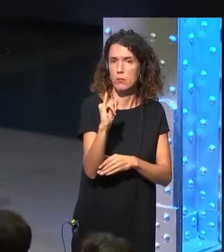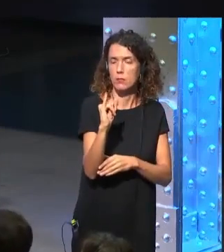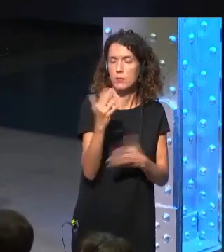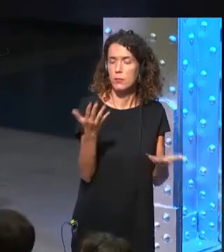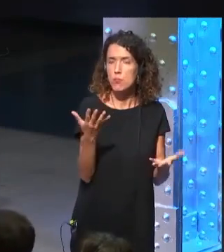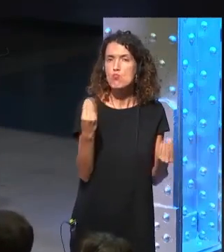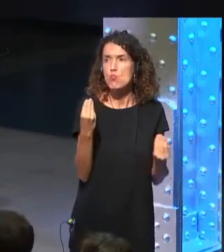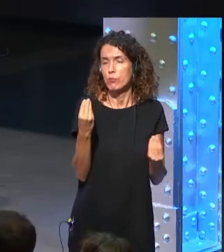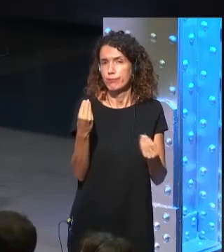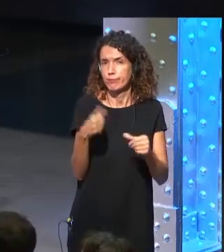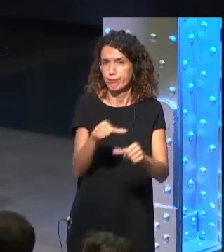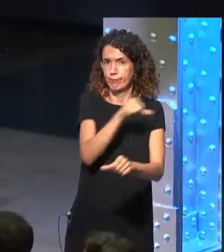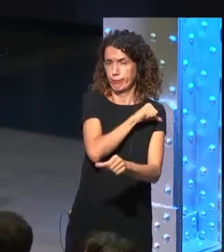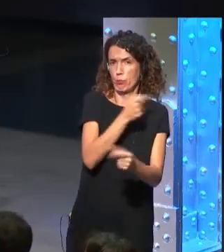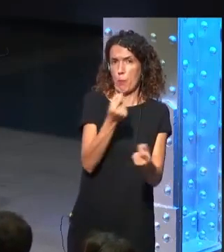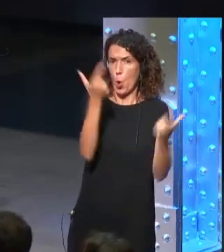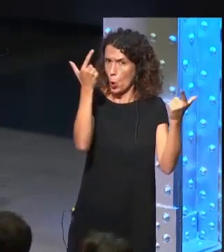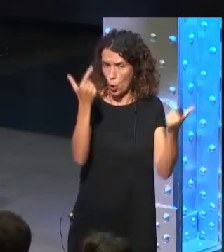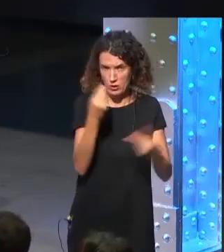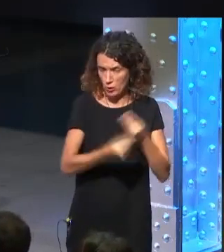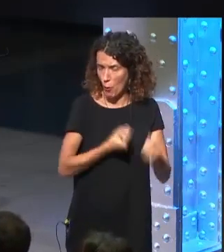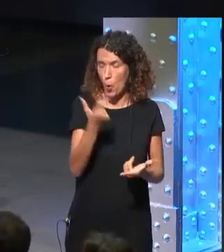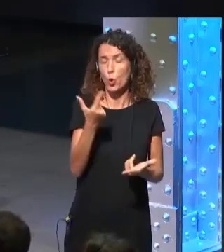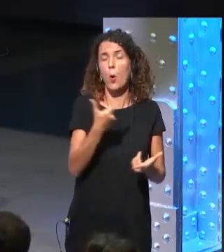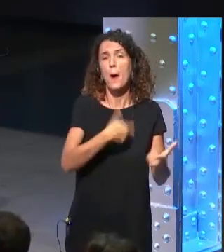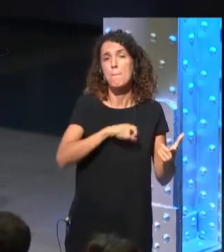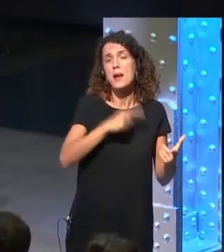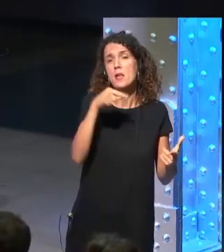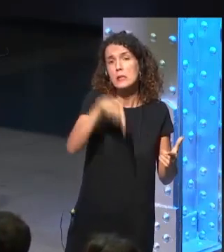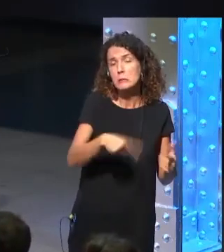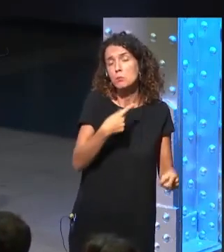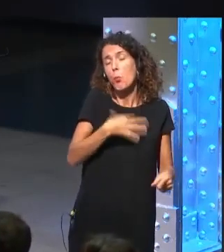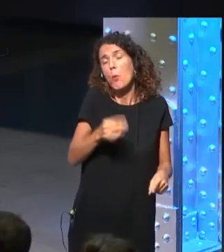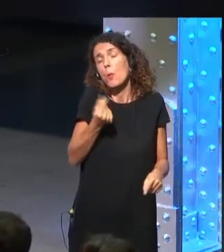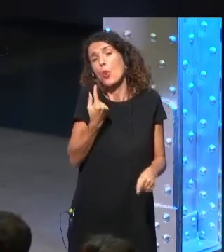veces y quizá sea distinto en este país, pero